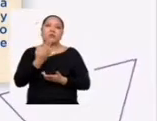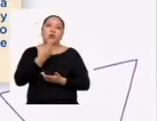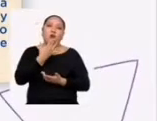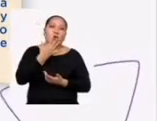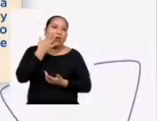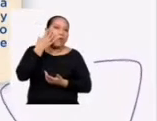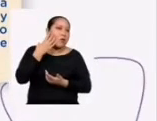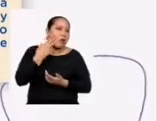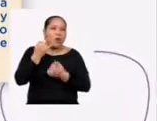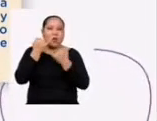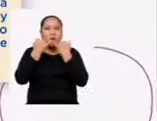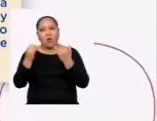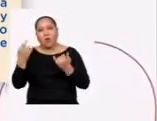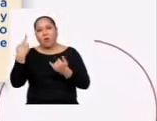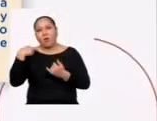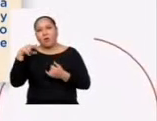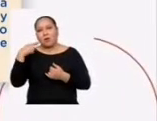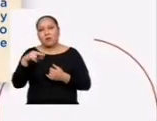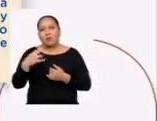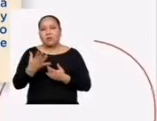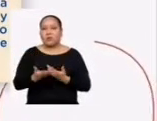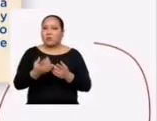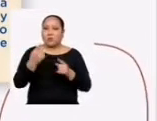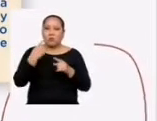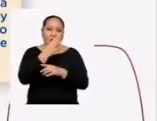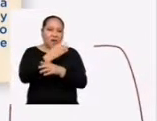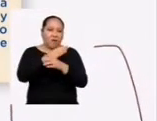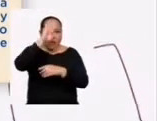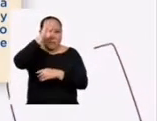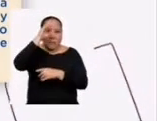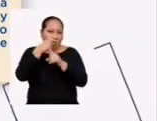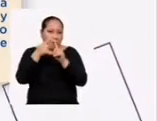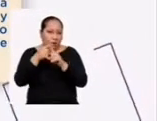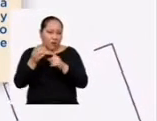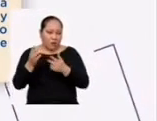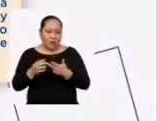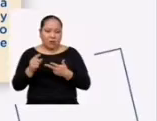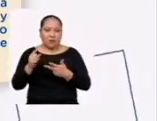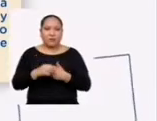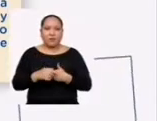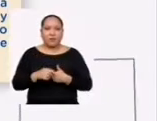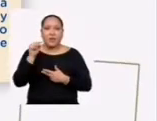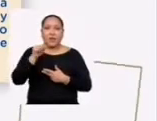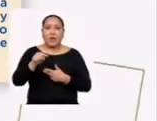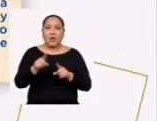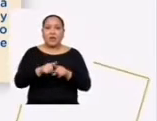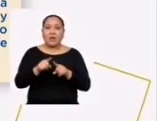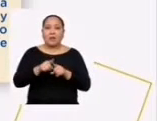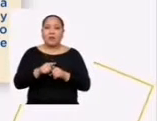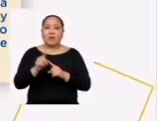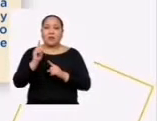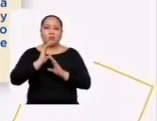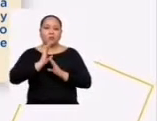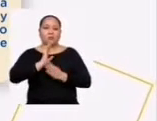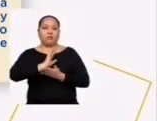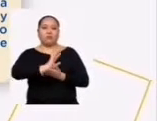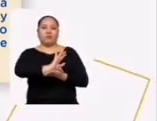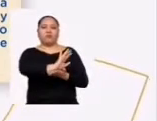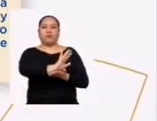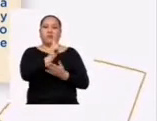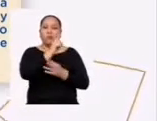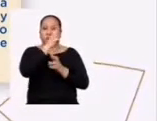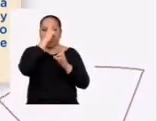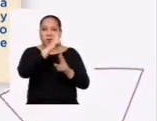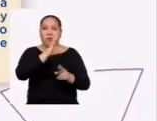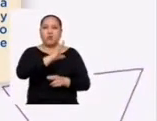piel, idioma, religión, discapacidad, enfermedad, etc. Y que se produzca la anulación o violación de un